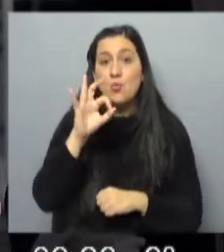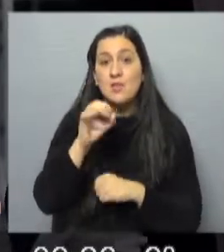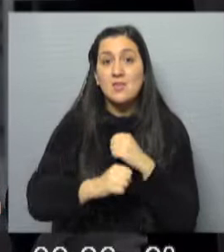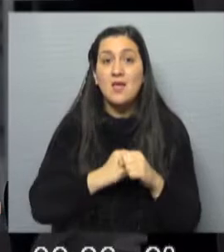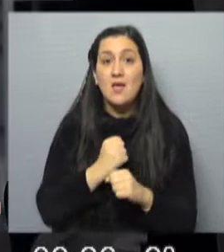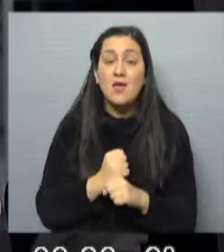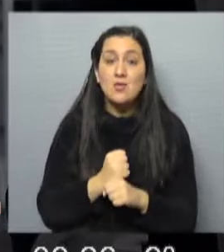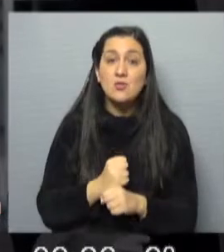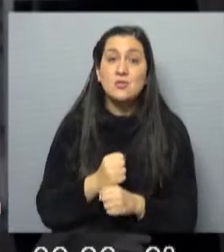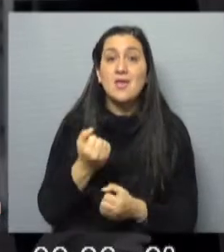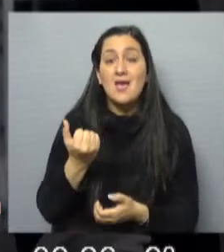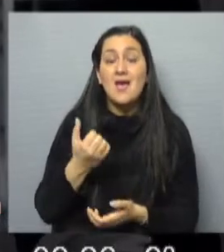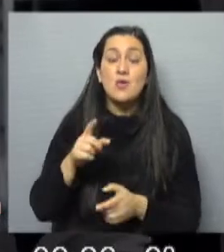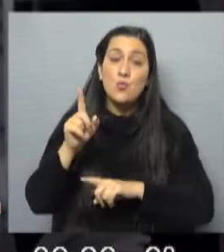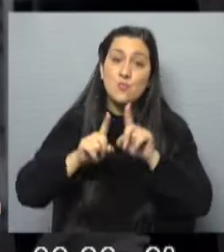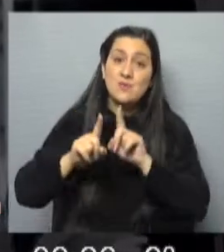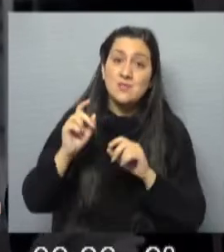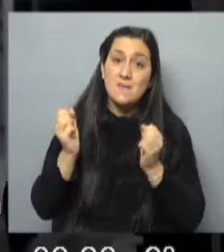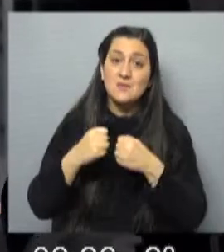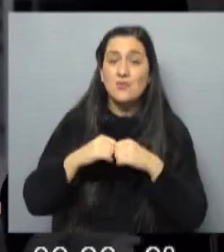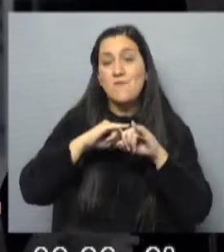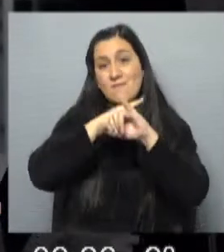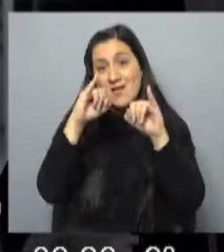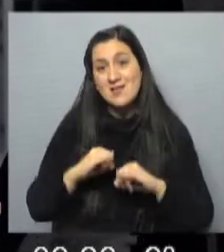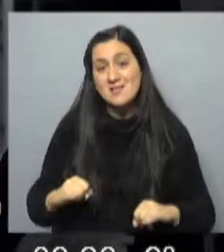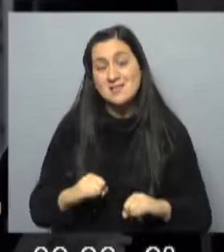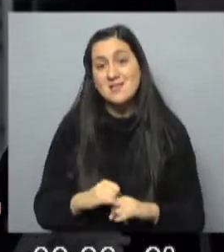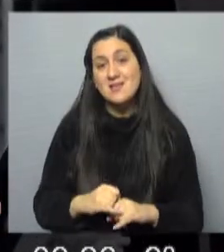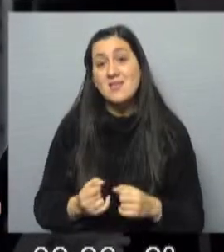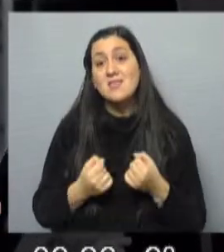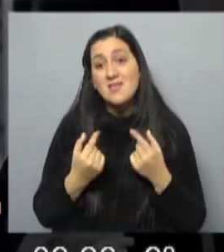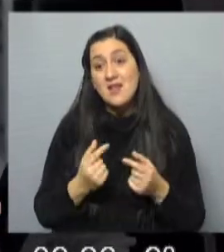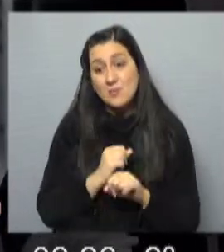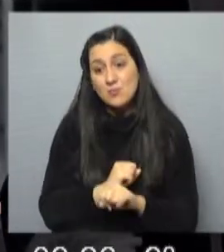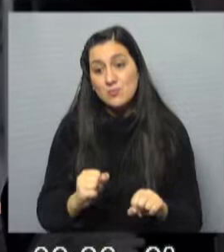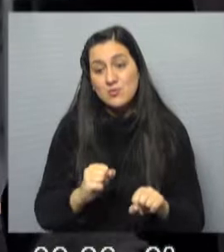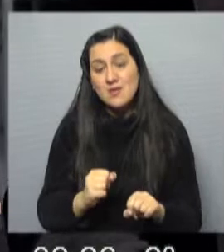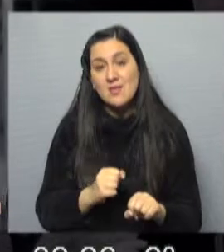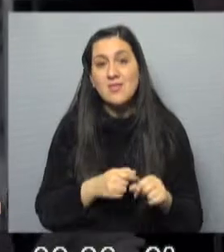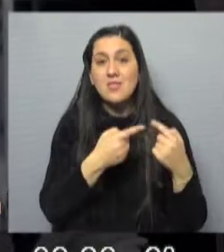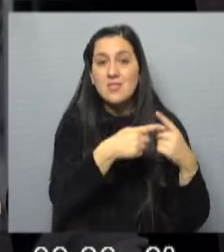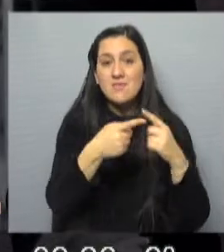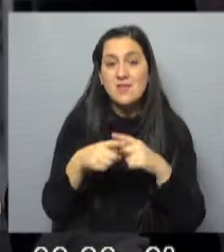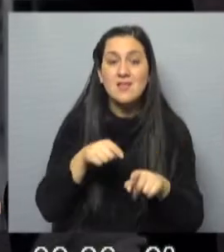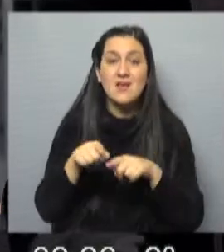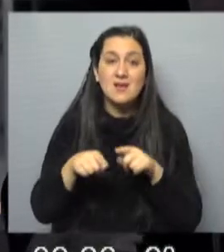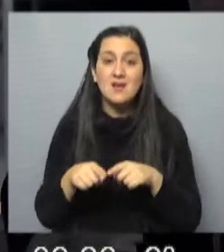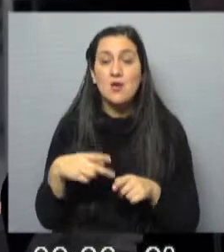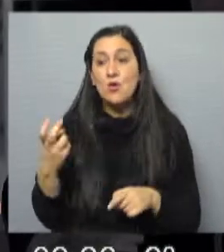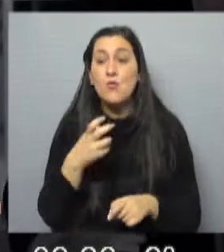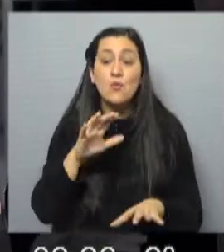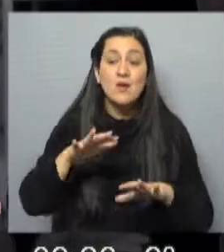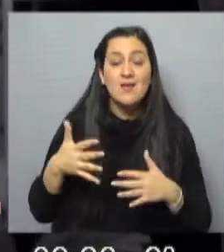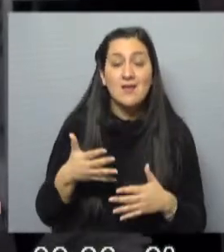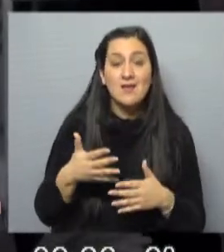de radicados, así que muy felices de poder brindar ofertas que en definitiva lo que buscan es eso, aparte